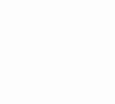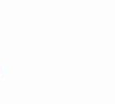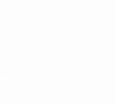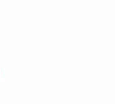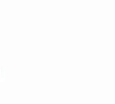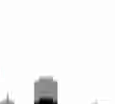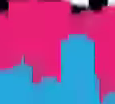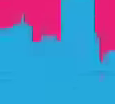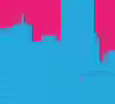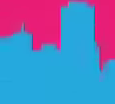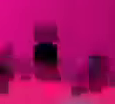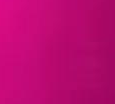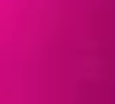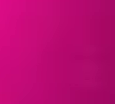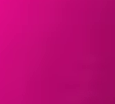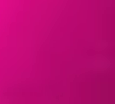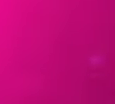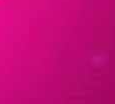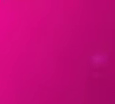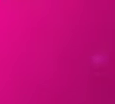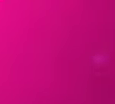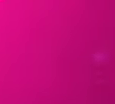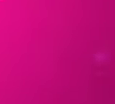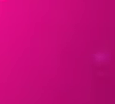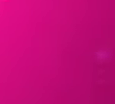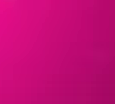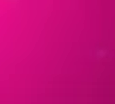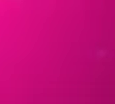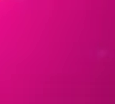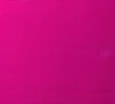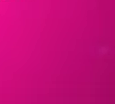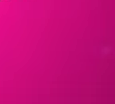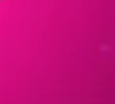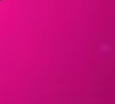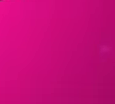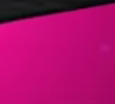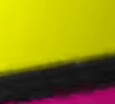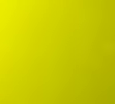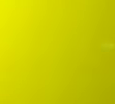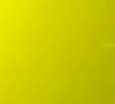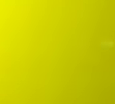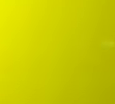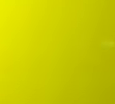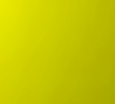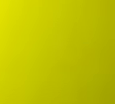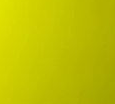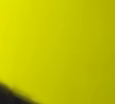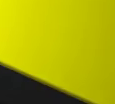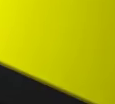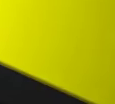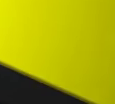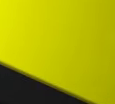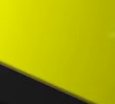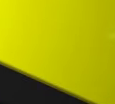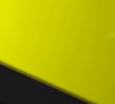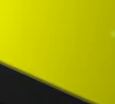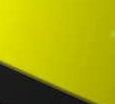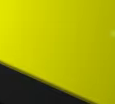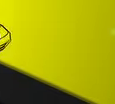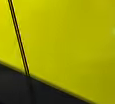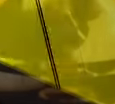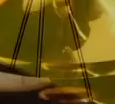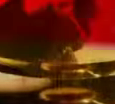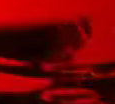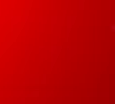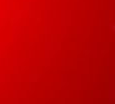pero ya está aquí con nosotros la licenciada Erika García con retención y sustracción de menores, acompañada por Frank y Enrique. Muy buenos